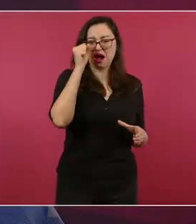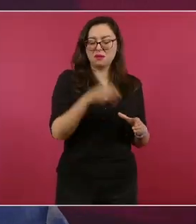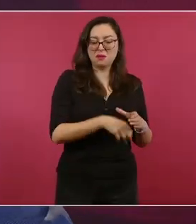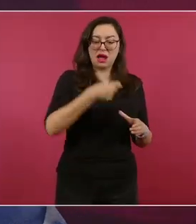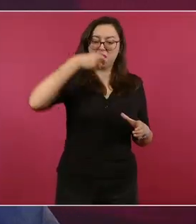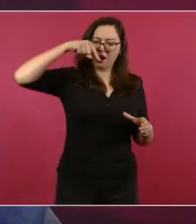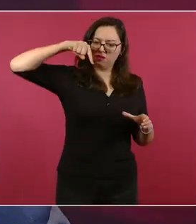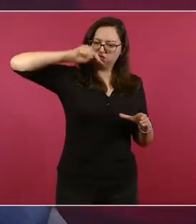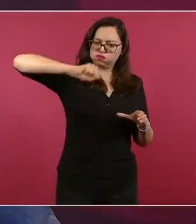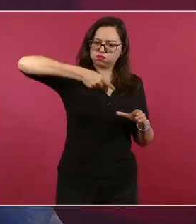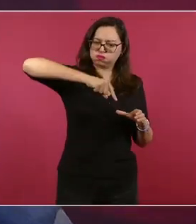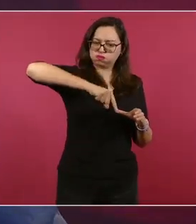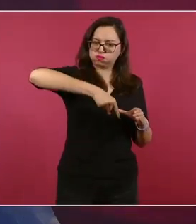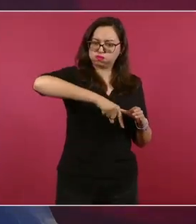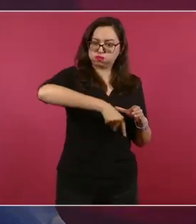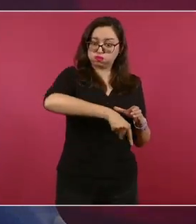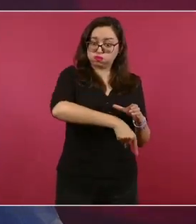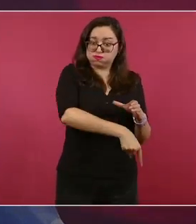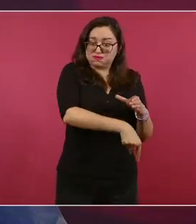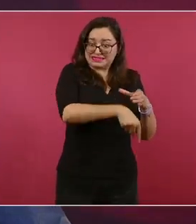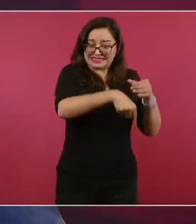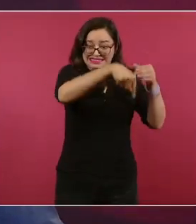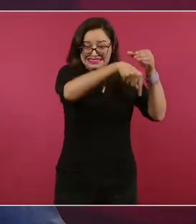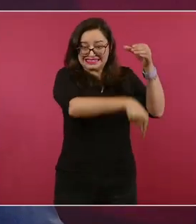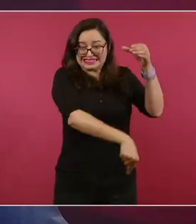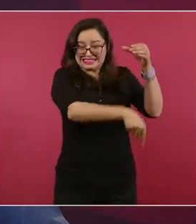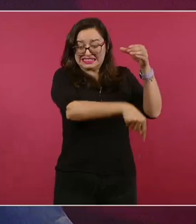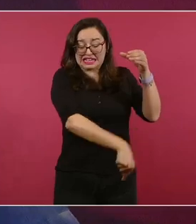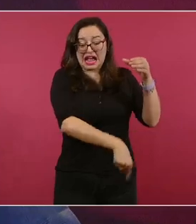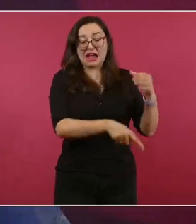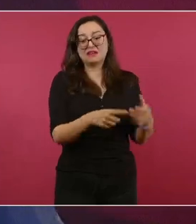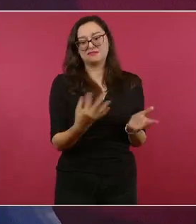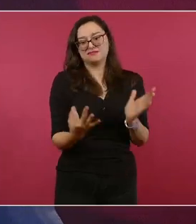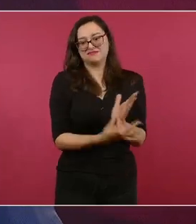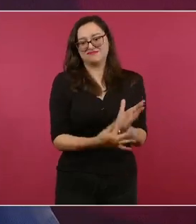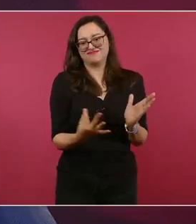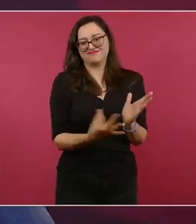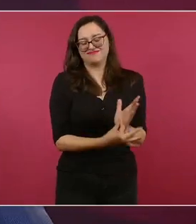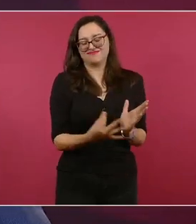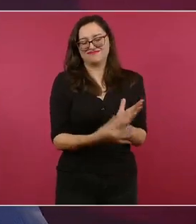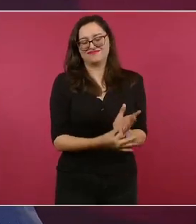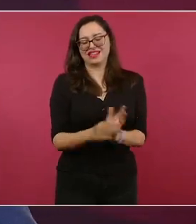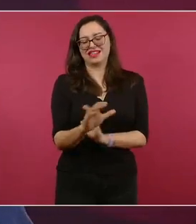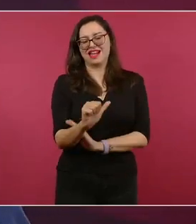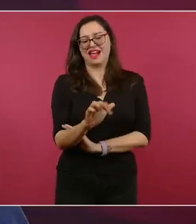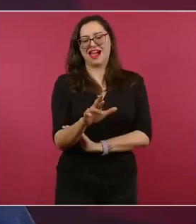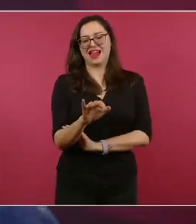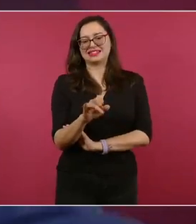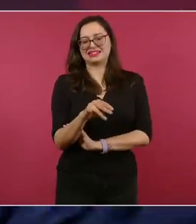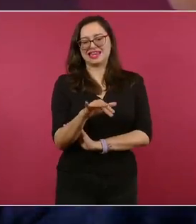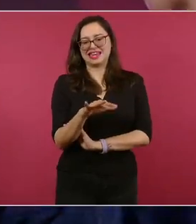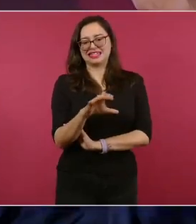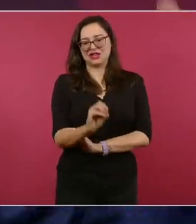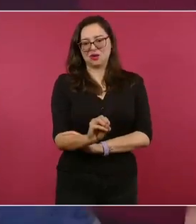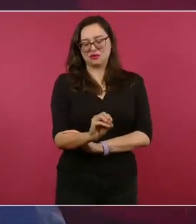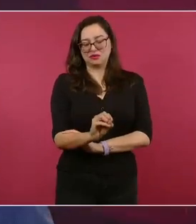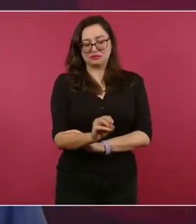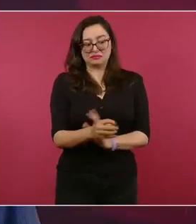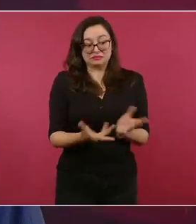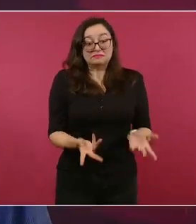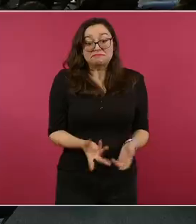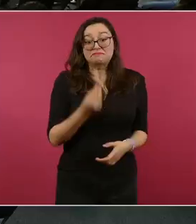que encontraron agua contaminada con arsénico. Y durante mucho